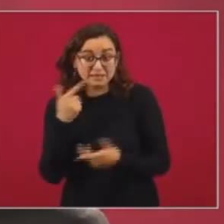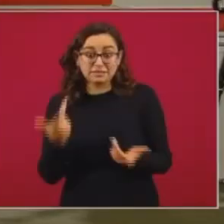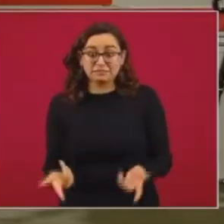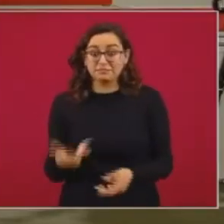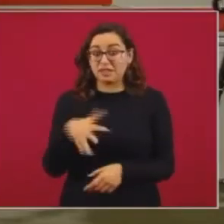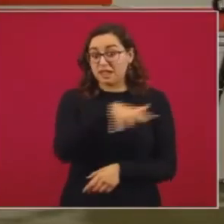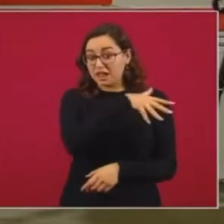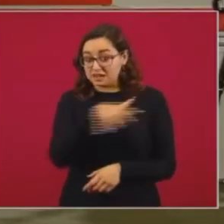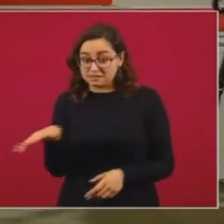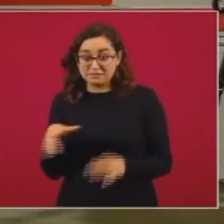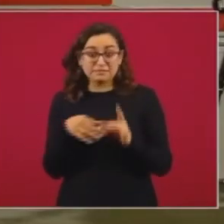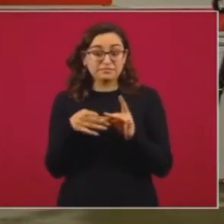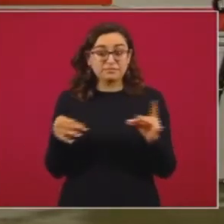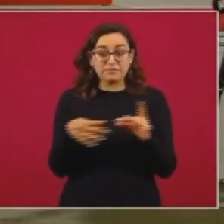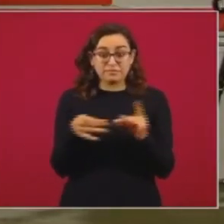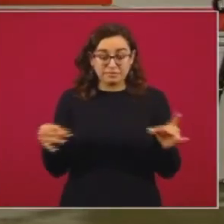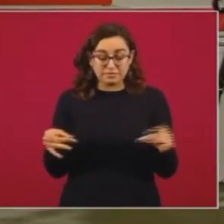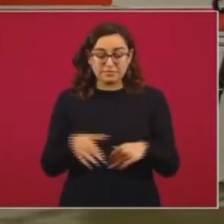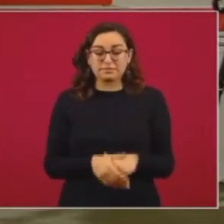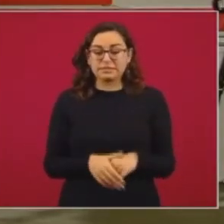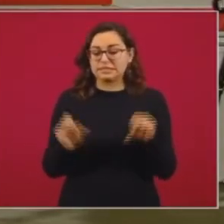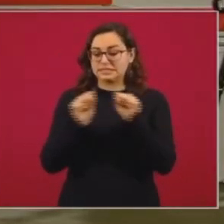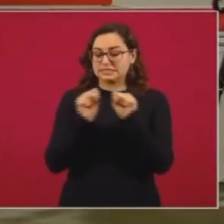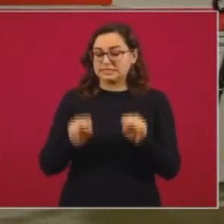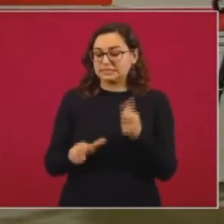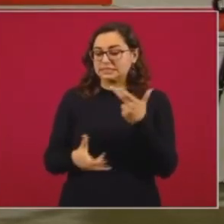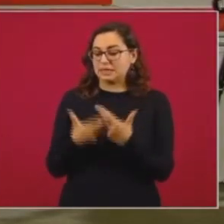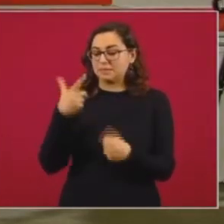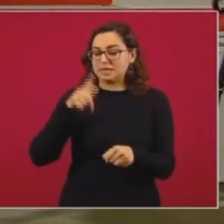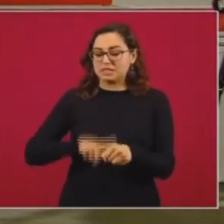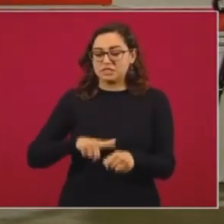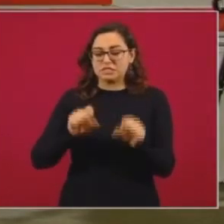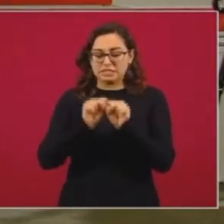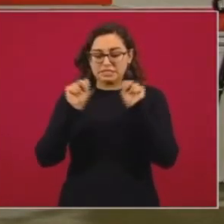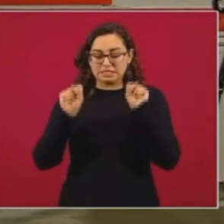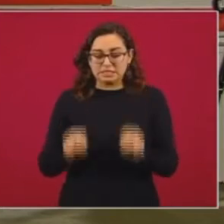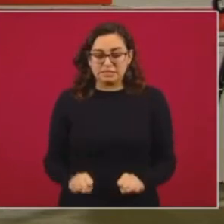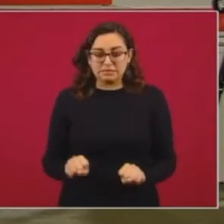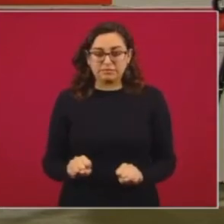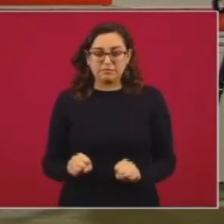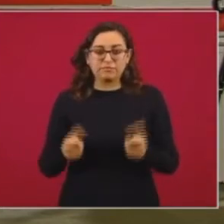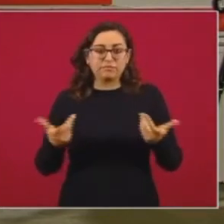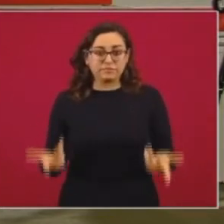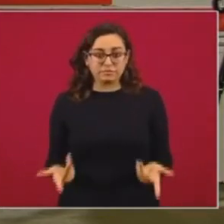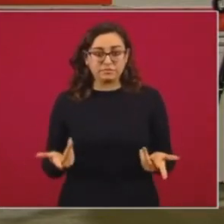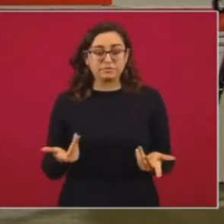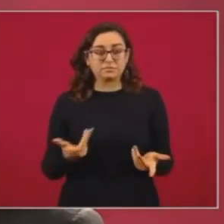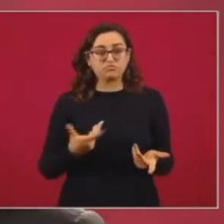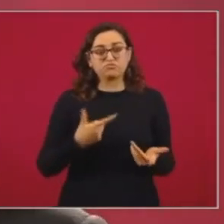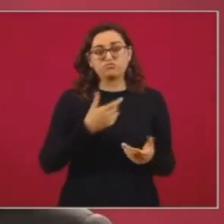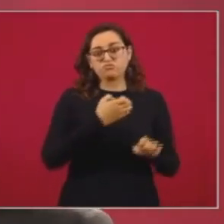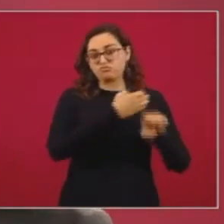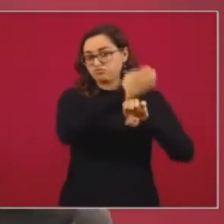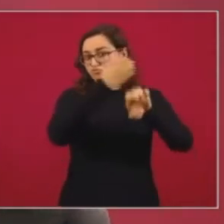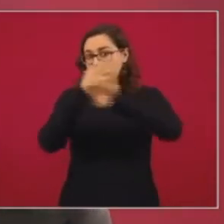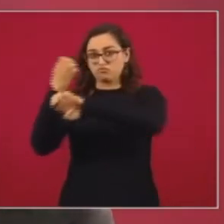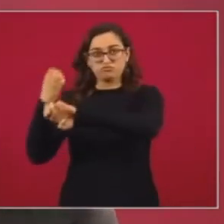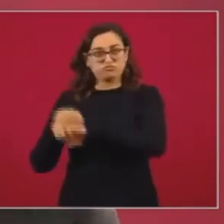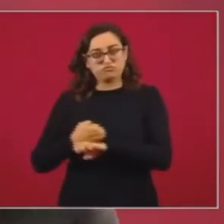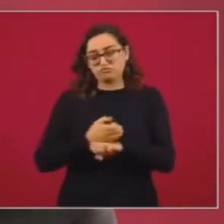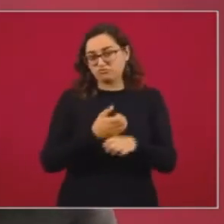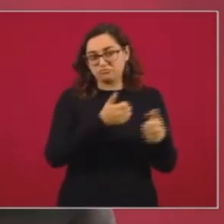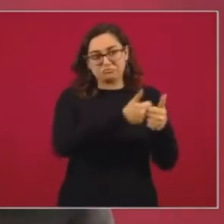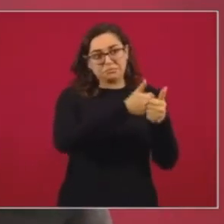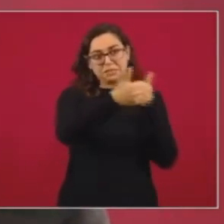generales. El Sistema Nacional de Salud en México está descentralizado para ciertas funciones, pero hay